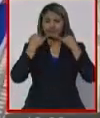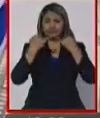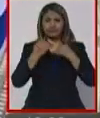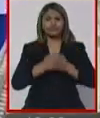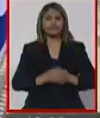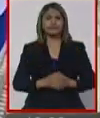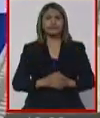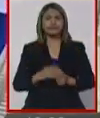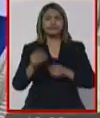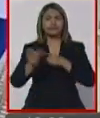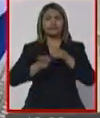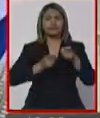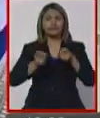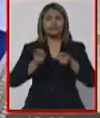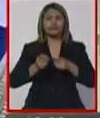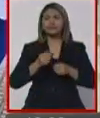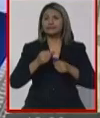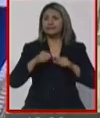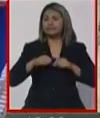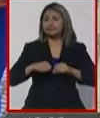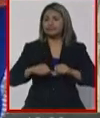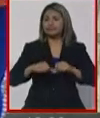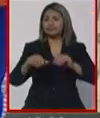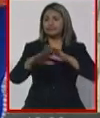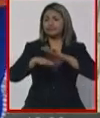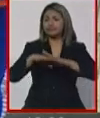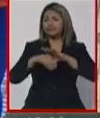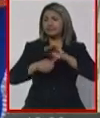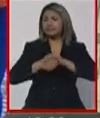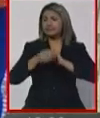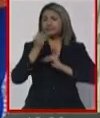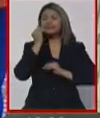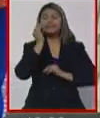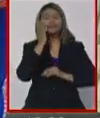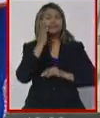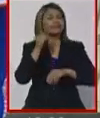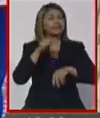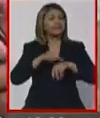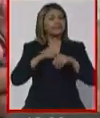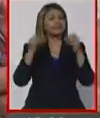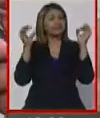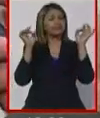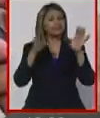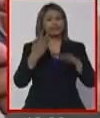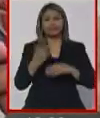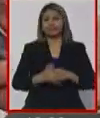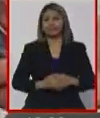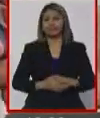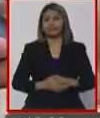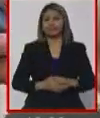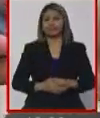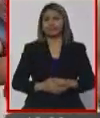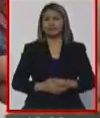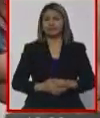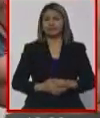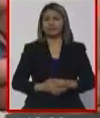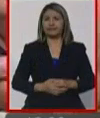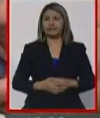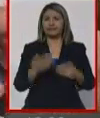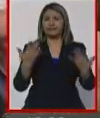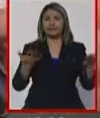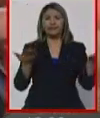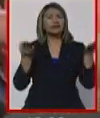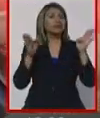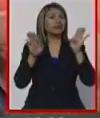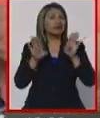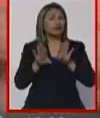información por parte de los directivos, quienes se mantienen en las sombras mientras el hogar pasa por su peor momento. Hasta ahorita más bien se nos ha cerrado